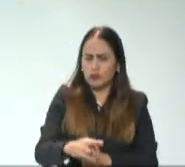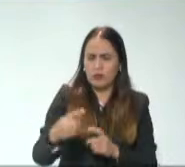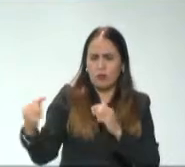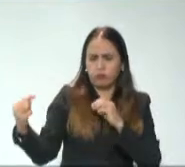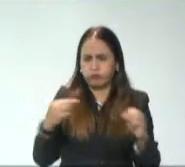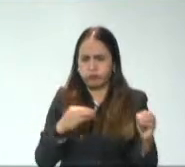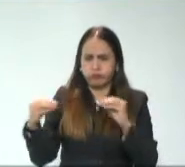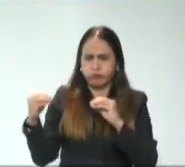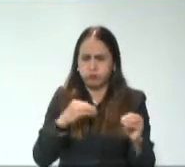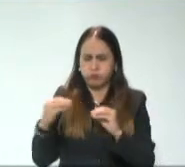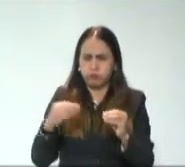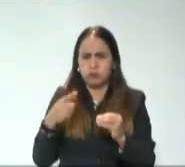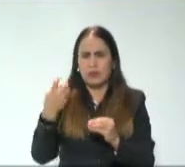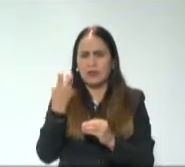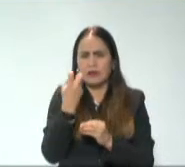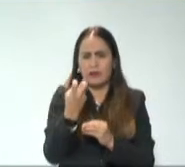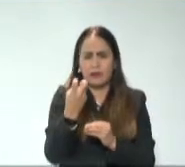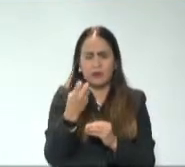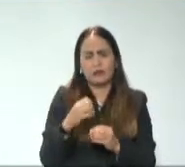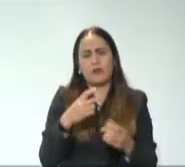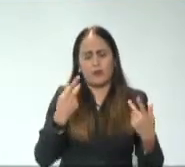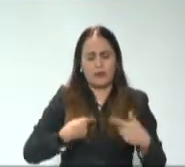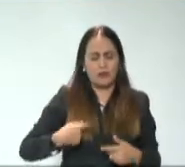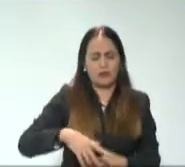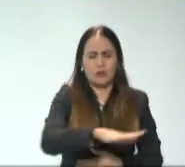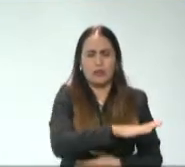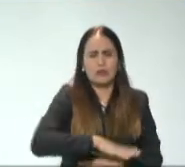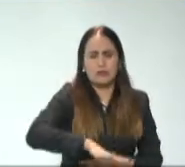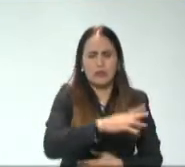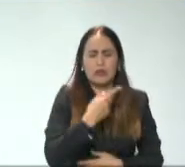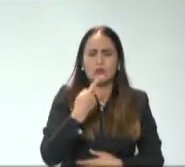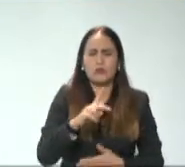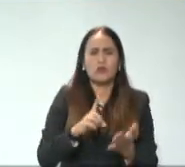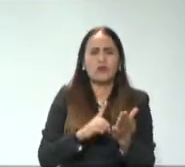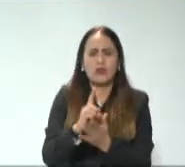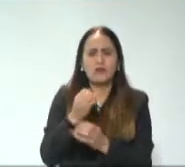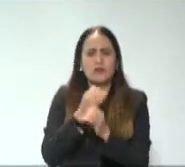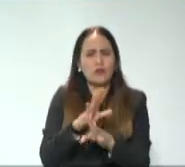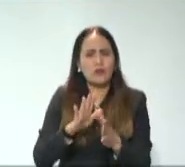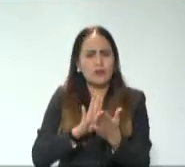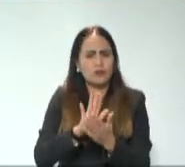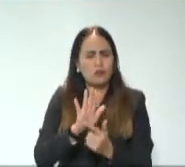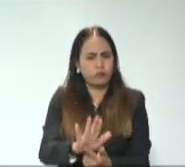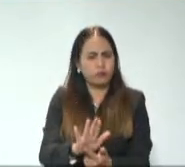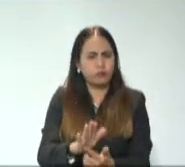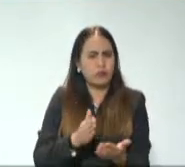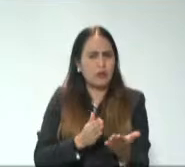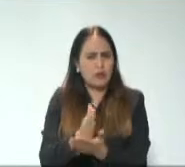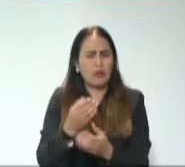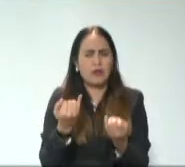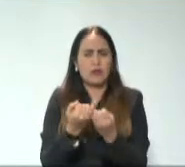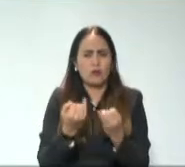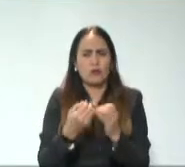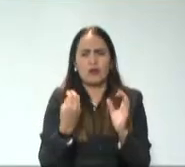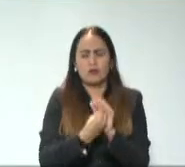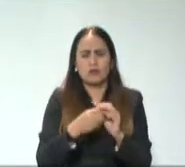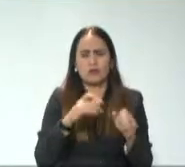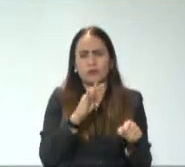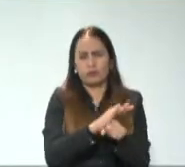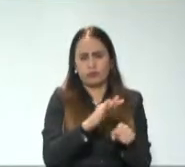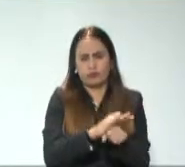derivadas del ejercicio ciudadano del derecho de acceso a la información y protección de datos